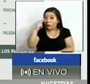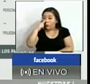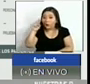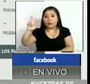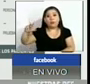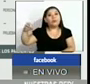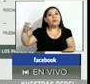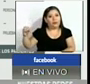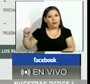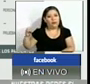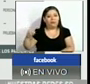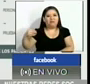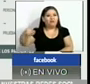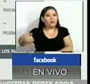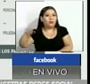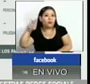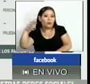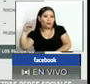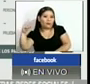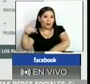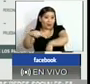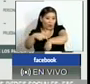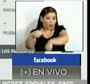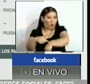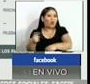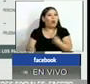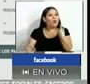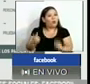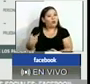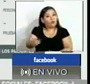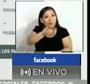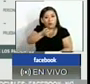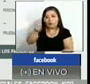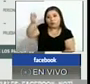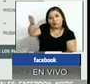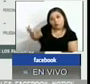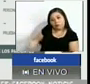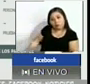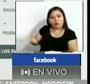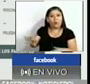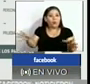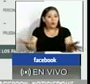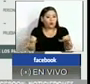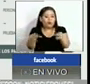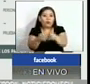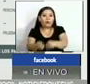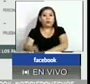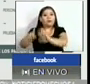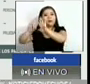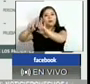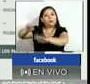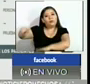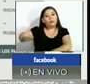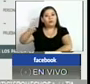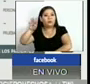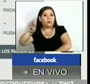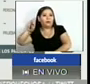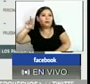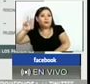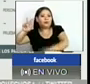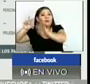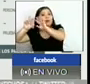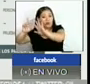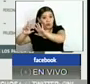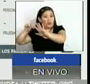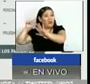de junio de 2020, a esta hora, los datos que tenemos ahí son los siguientes: un total global de 6,438 casos.